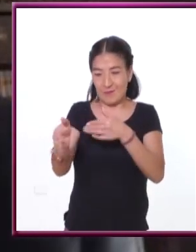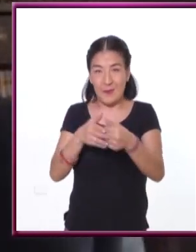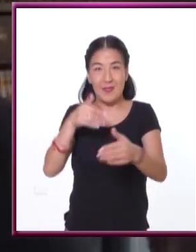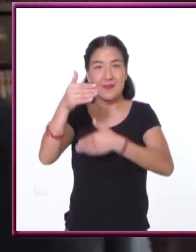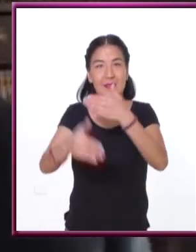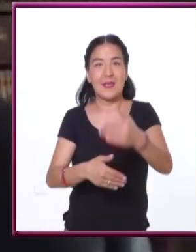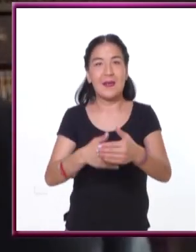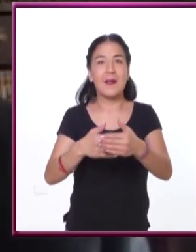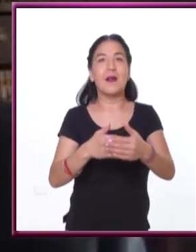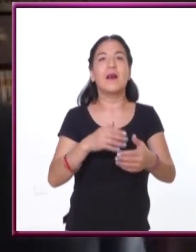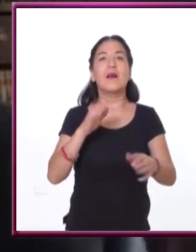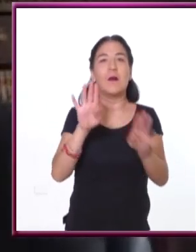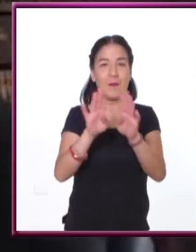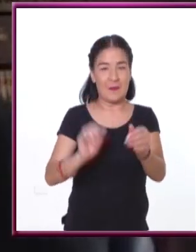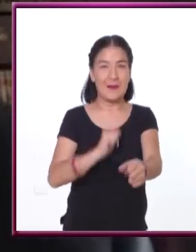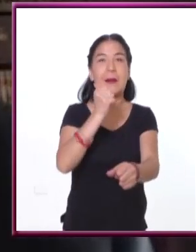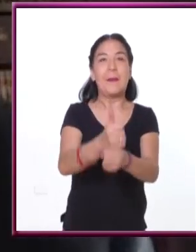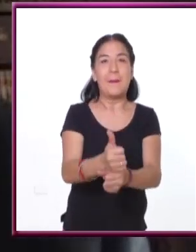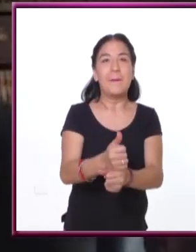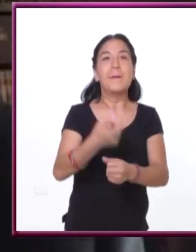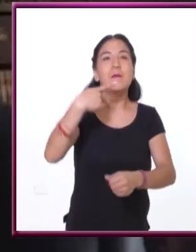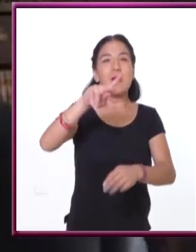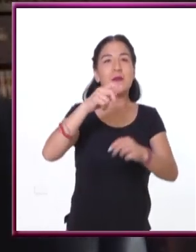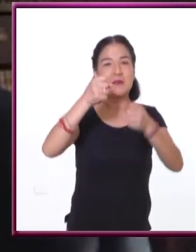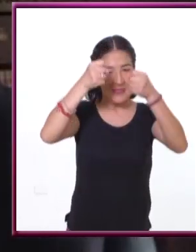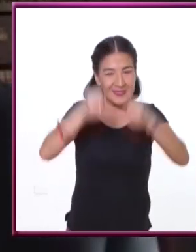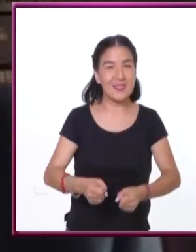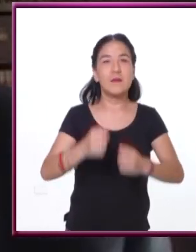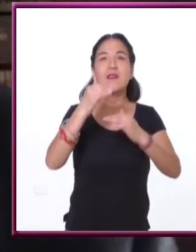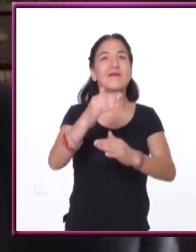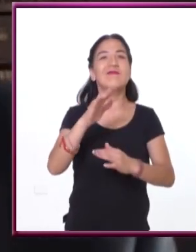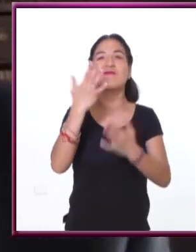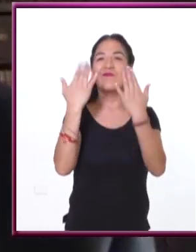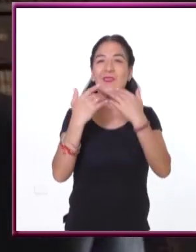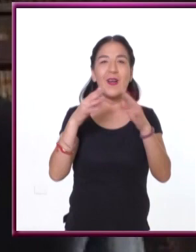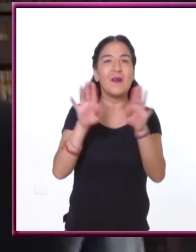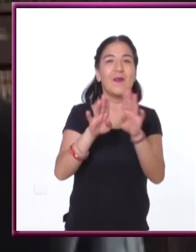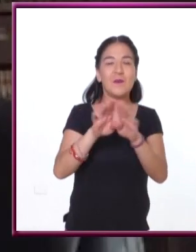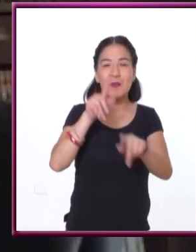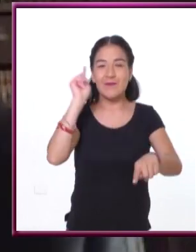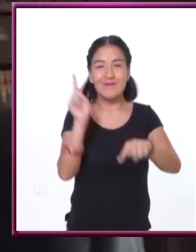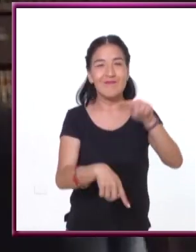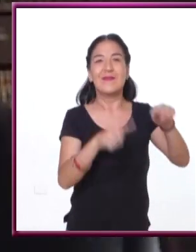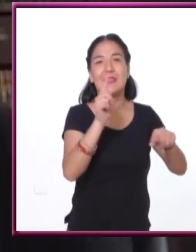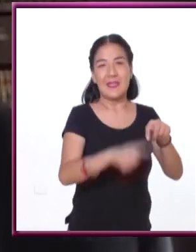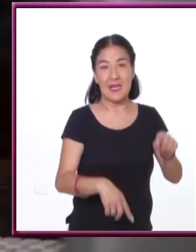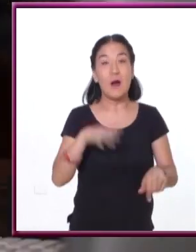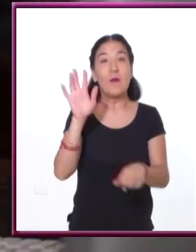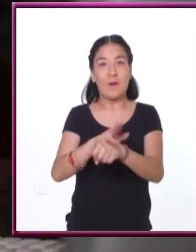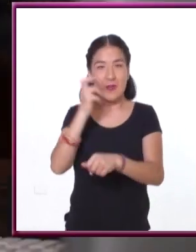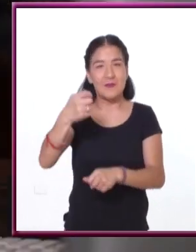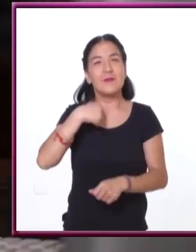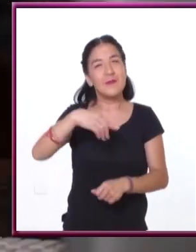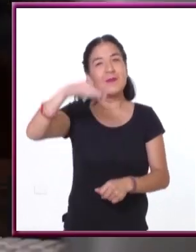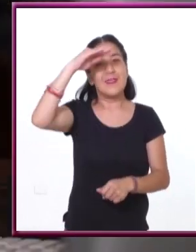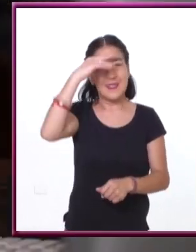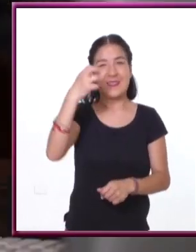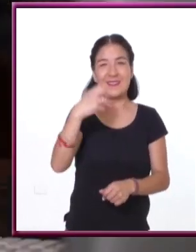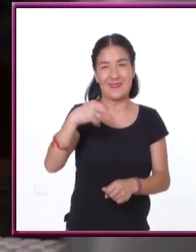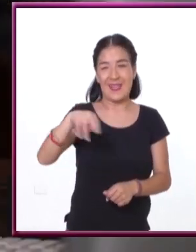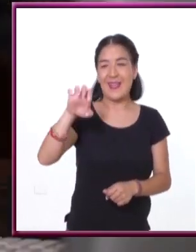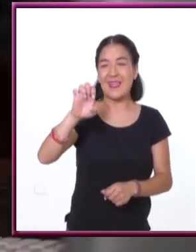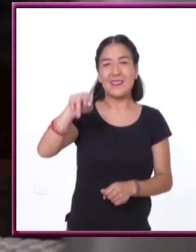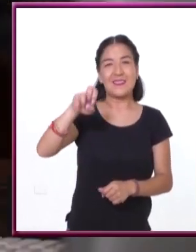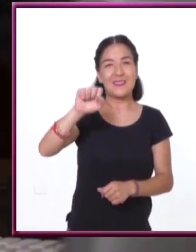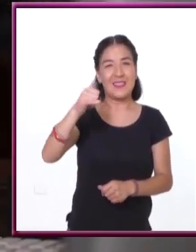romper, pero no a poner nada en su lugar. En ese sentido, yo creo en el ensayo